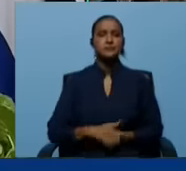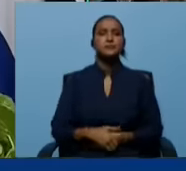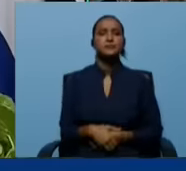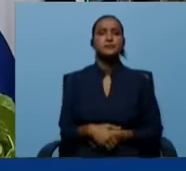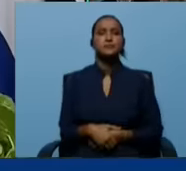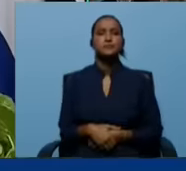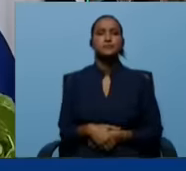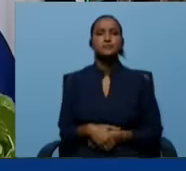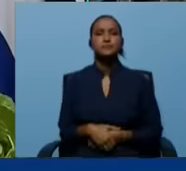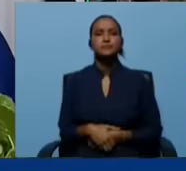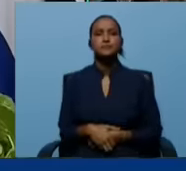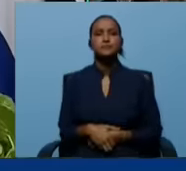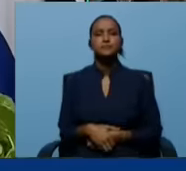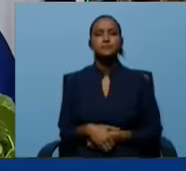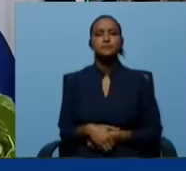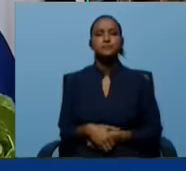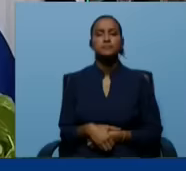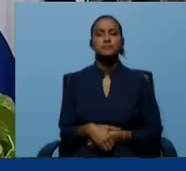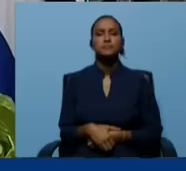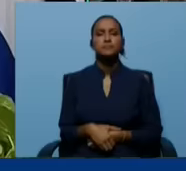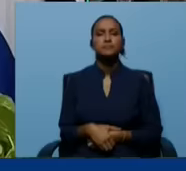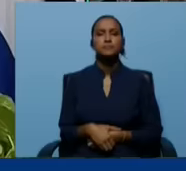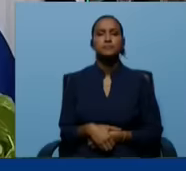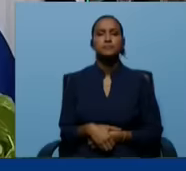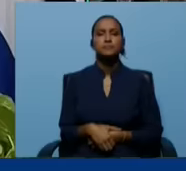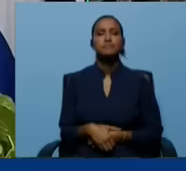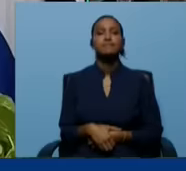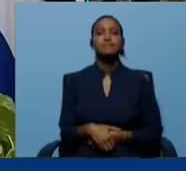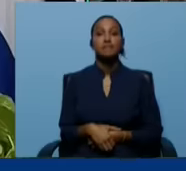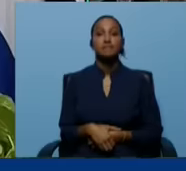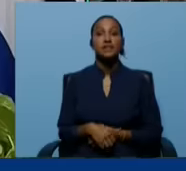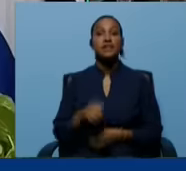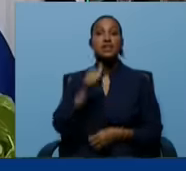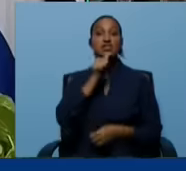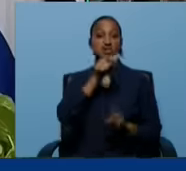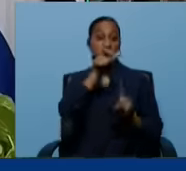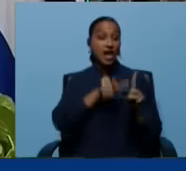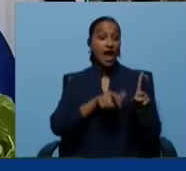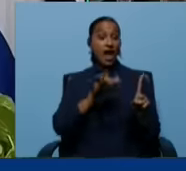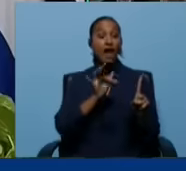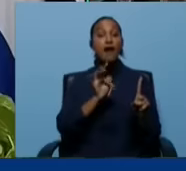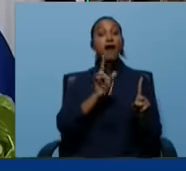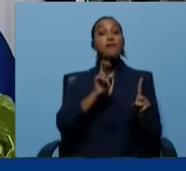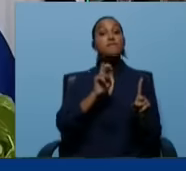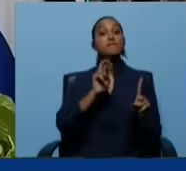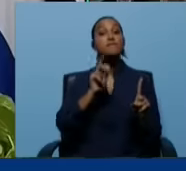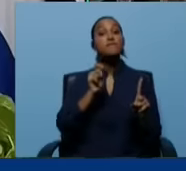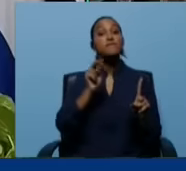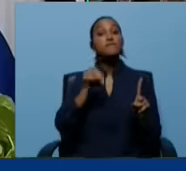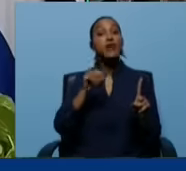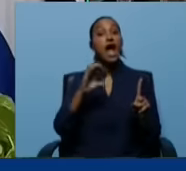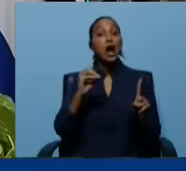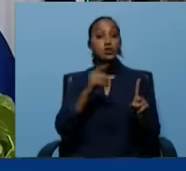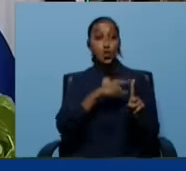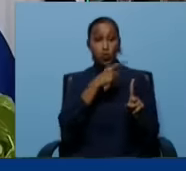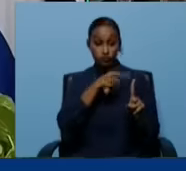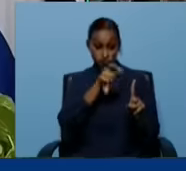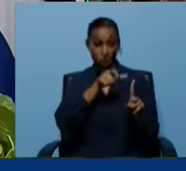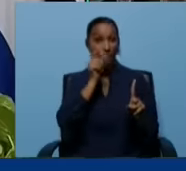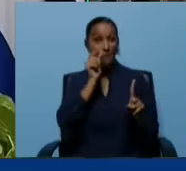Y Franco, ¿enlazado con quién? Con otro imperio.